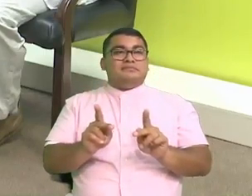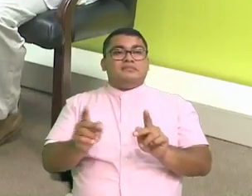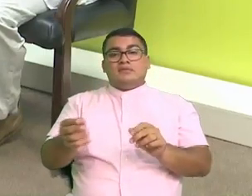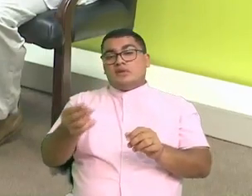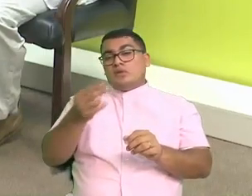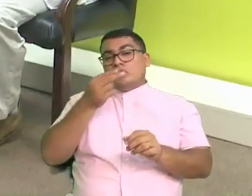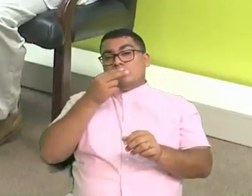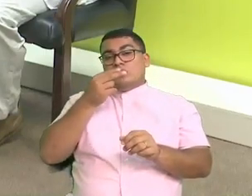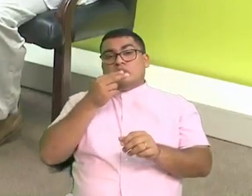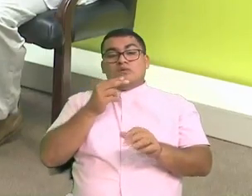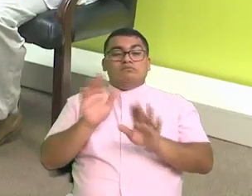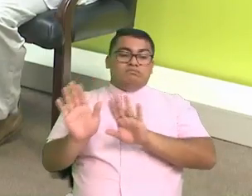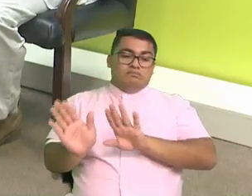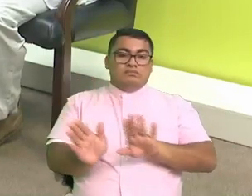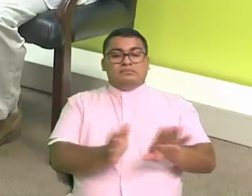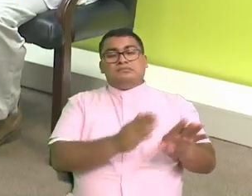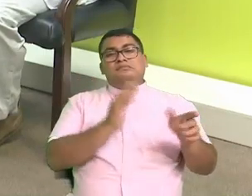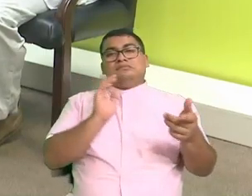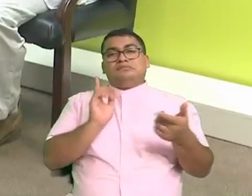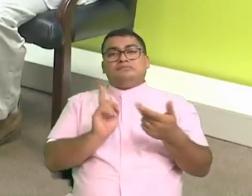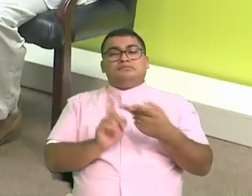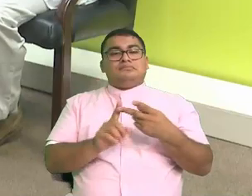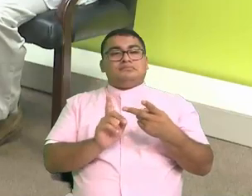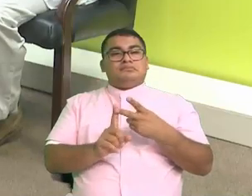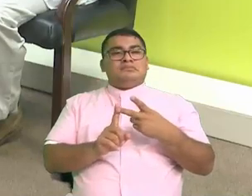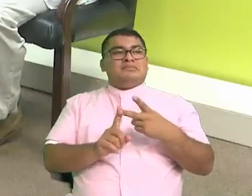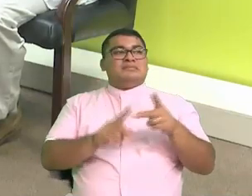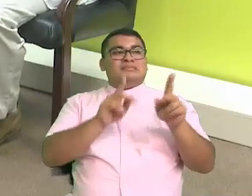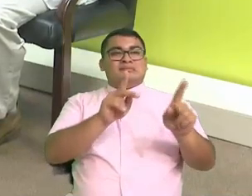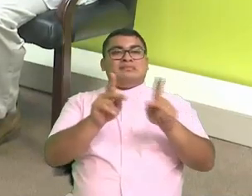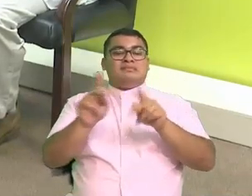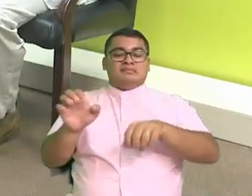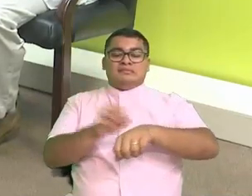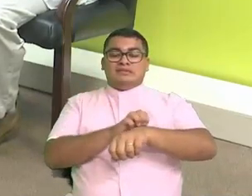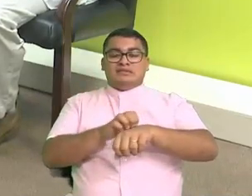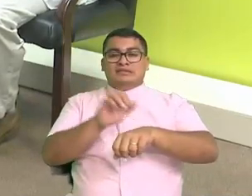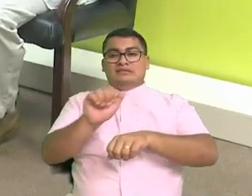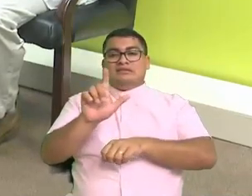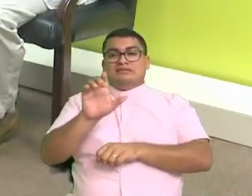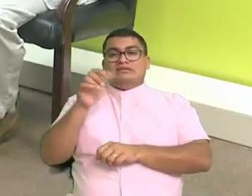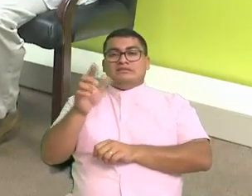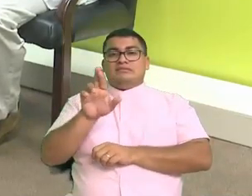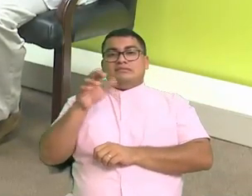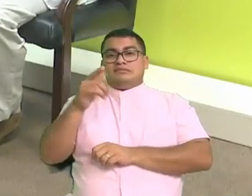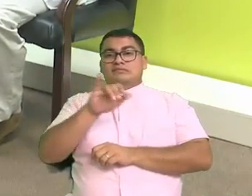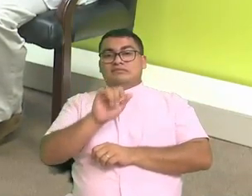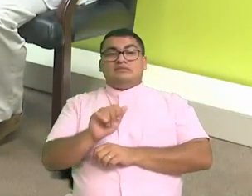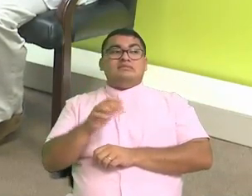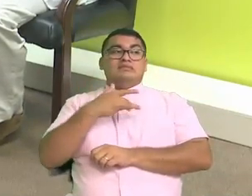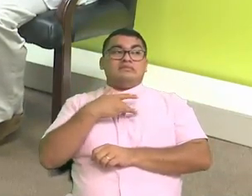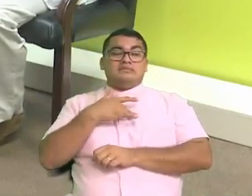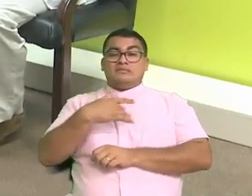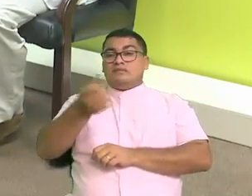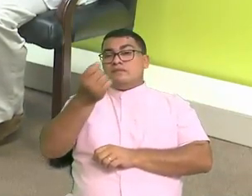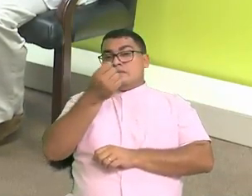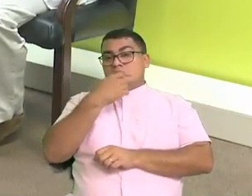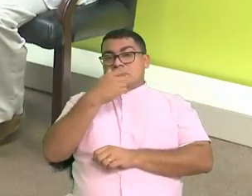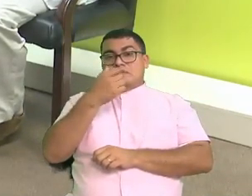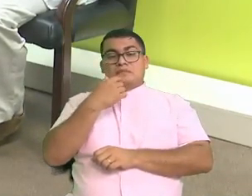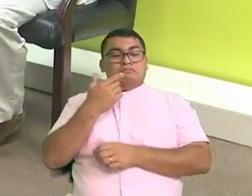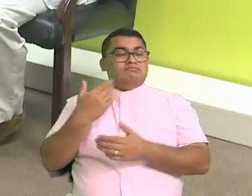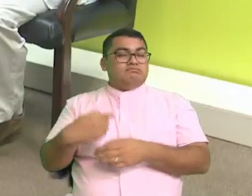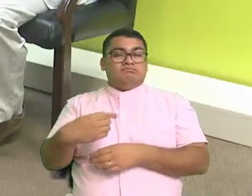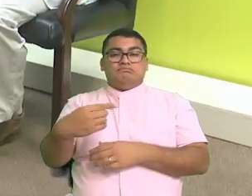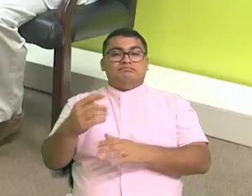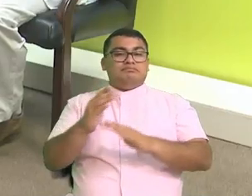fuma, pues tiene que dejar de fumar. Si es una persona alérgica, también tiene que tomar sus medidas